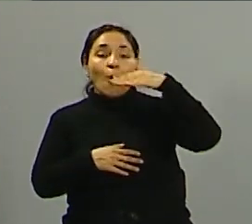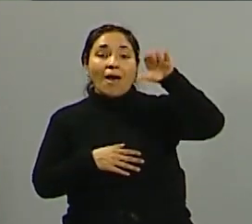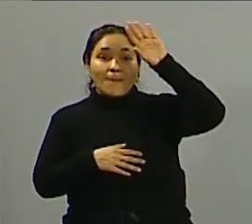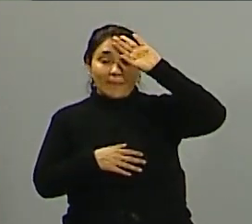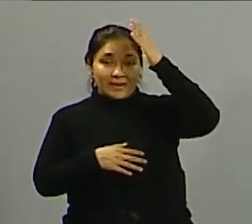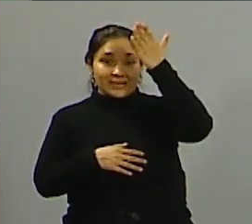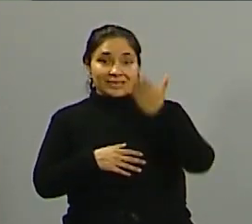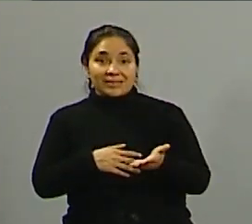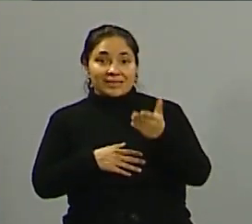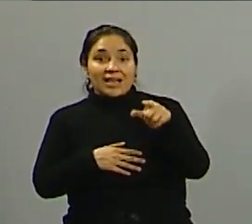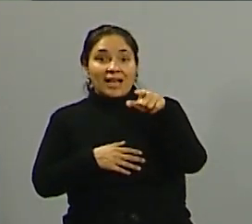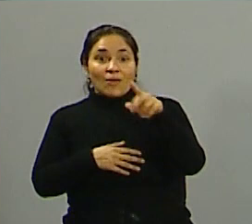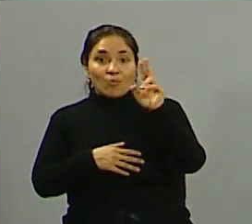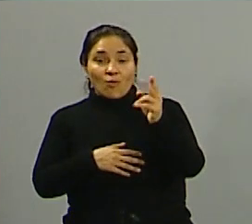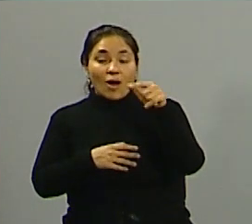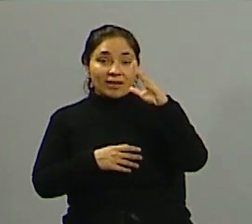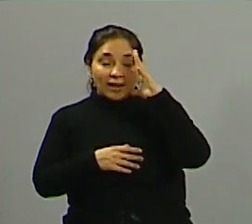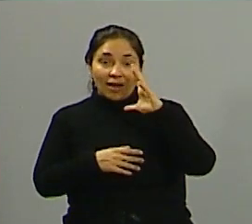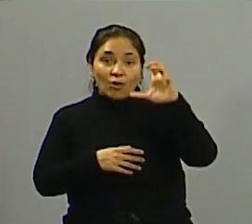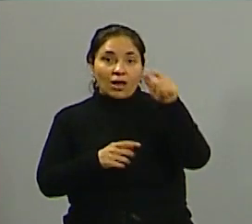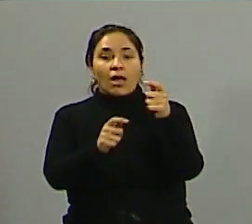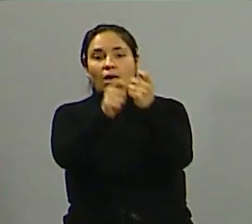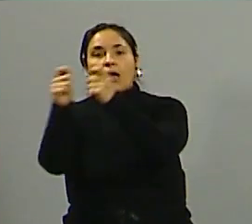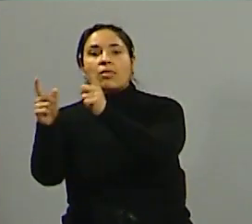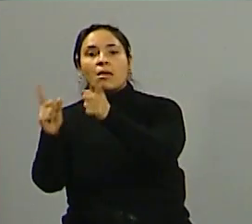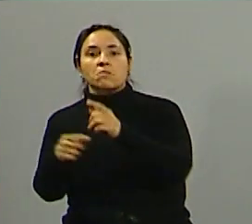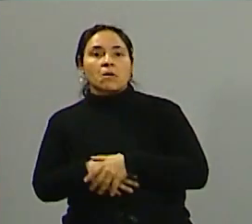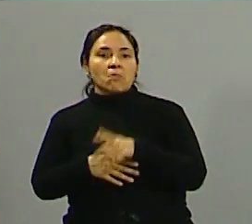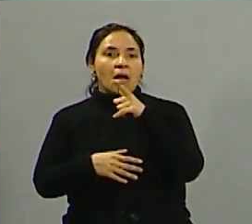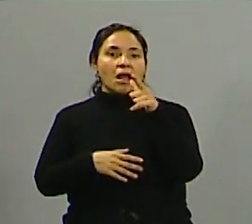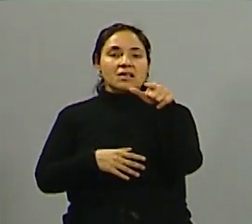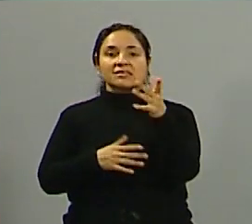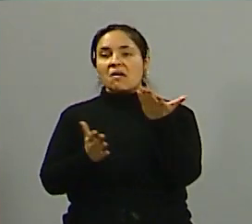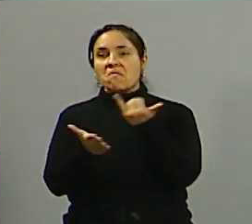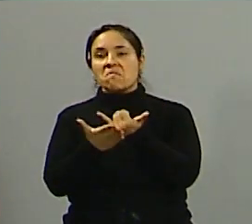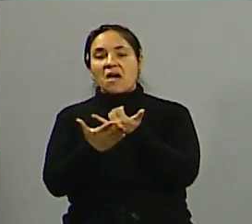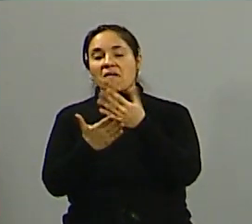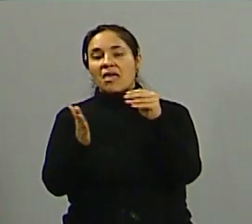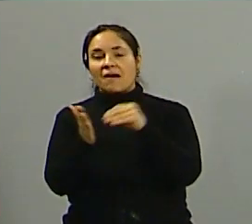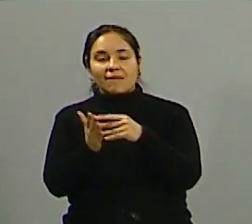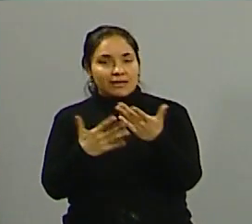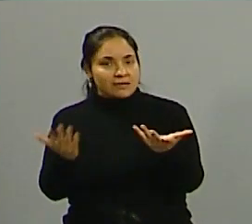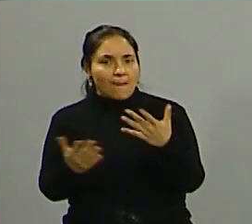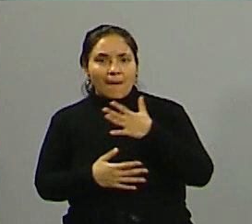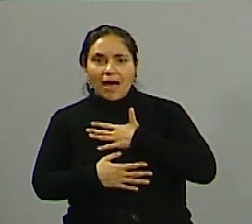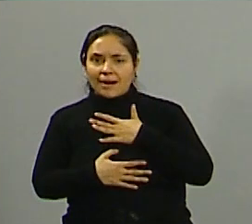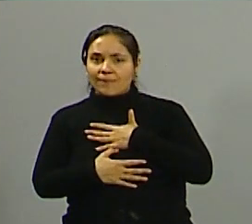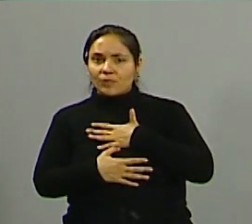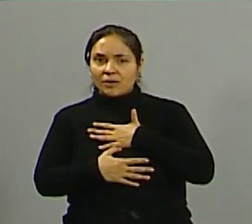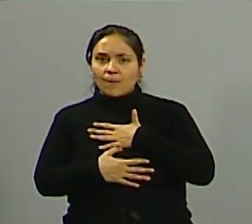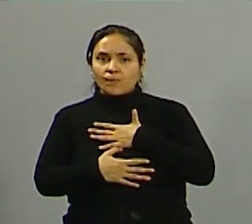bicentenario, ¿no? Lo pasaron. Claro. Y pasó absolutamente desapercibido. Sí. Entonces, me parece que